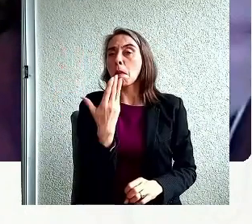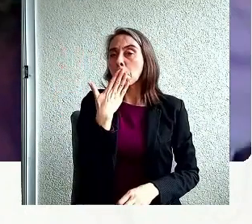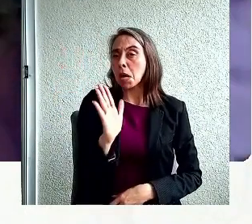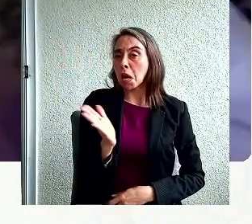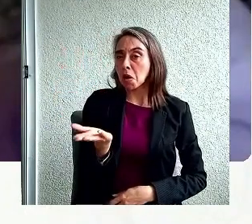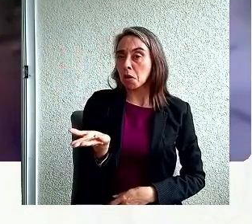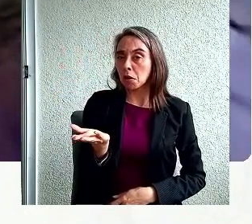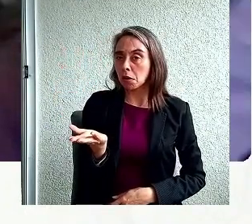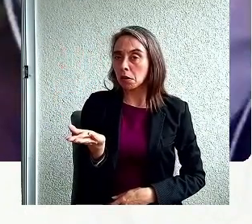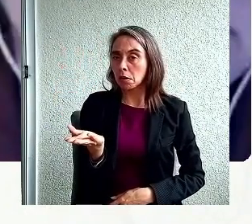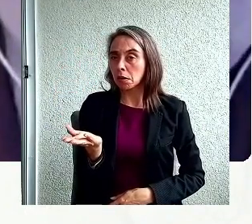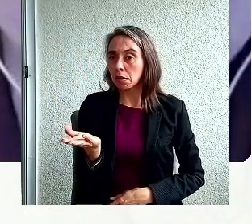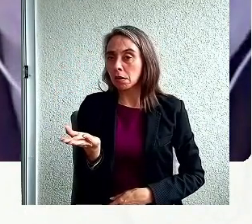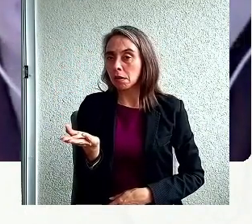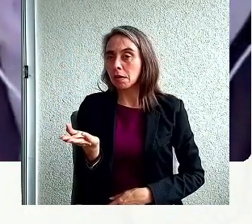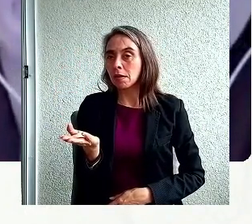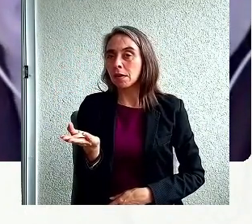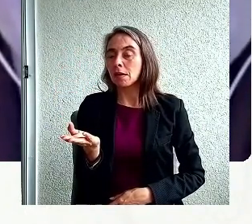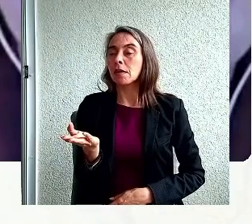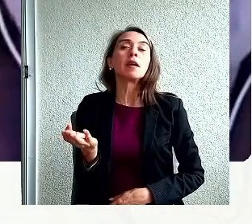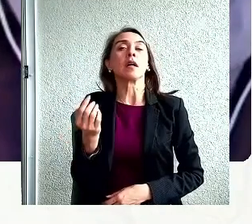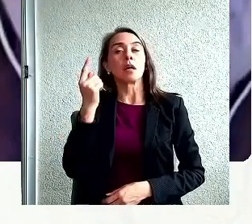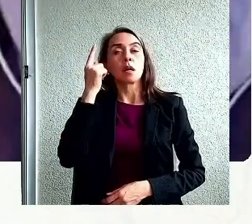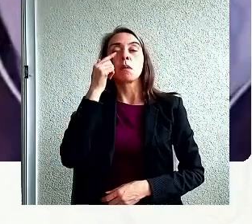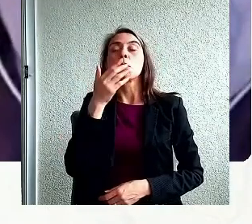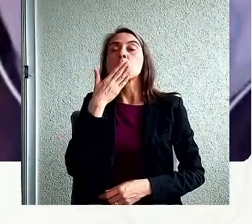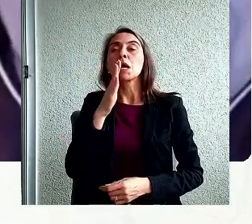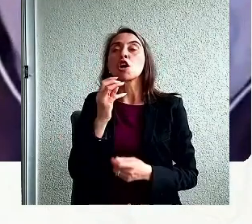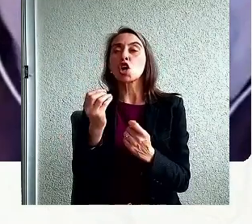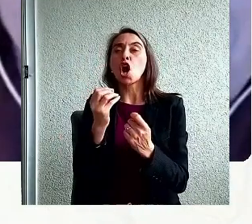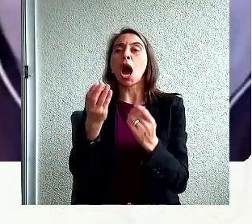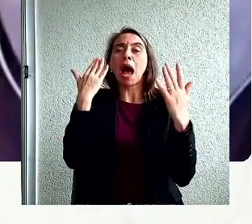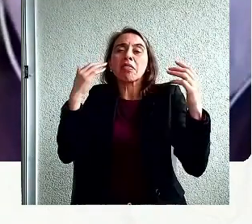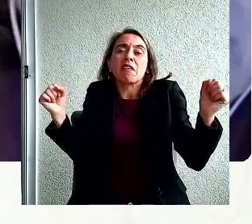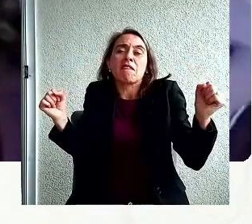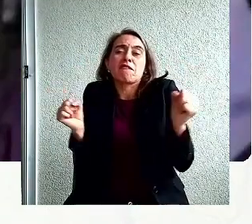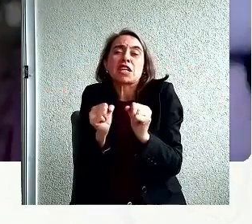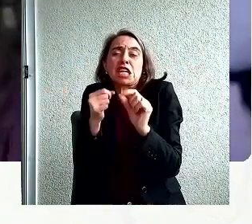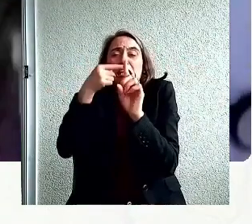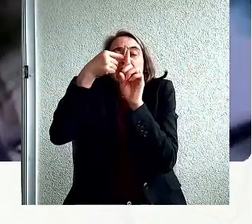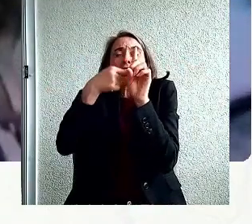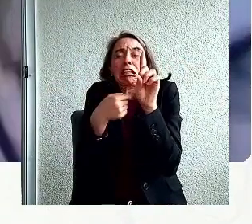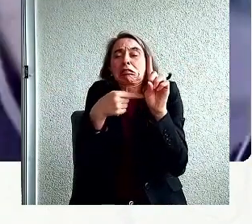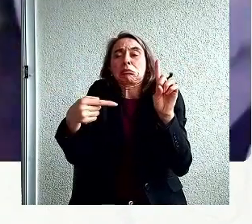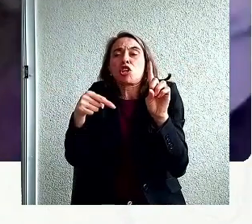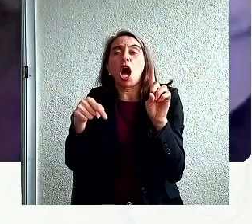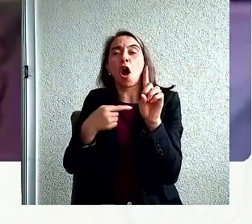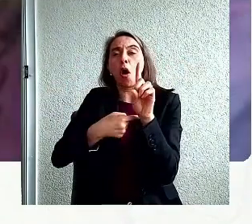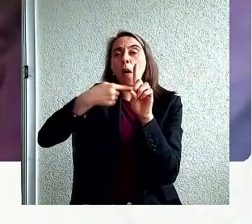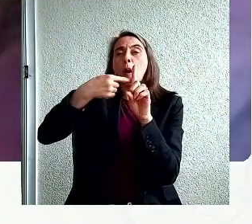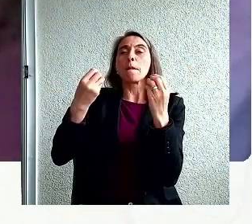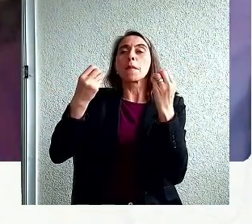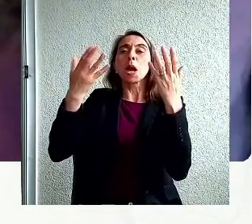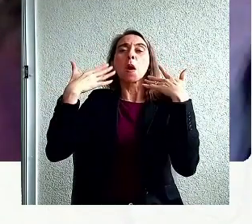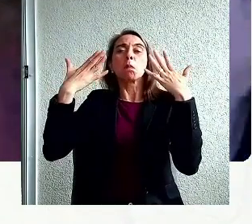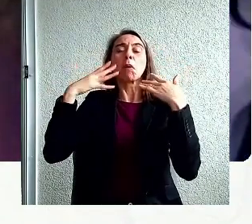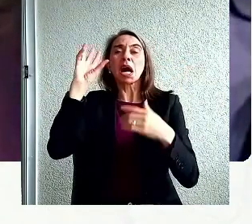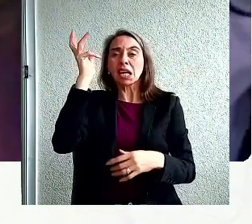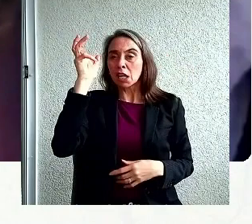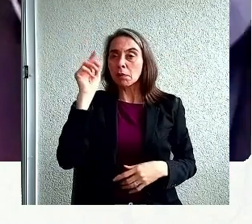eso? Sí, bueno, lo que pasa es que estos ecosistemas templados, fríos, ¿no es cierto?,